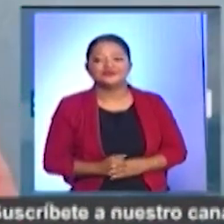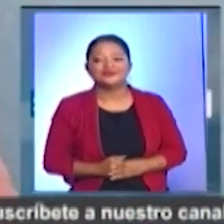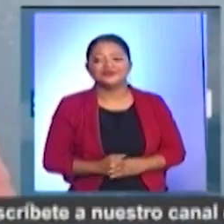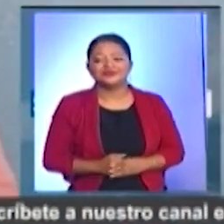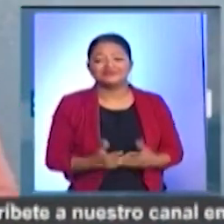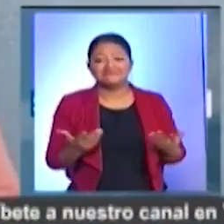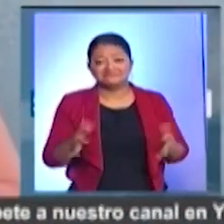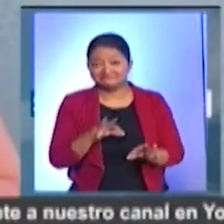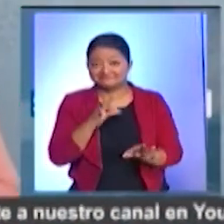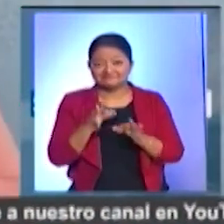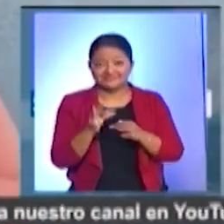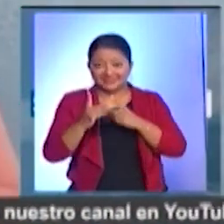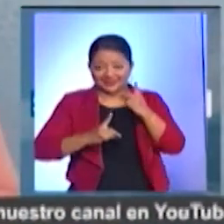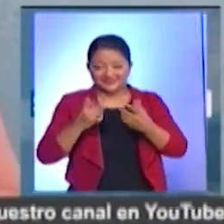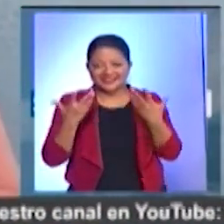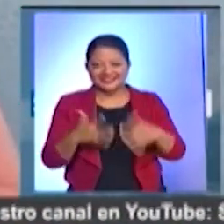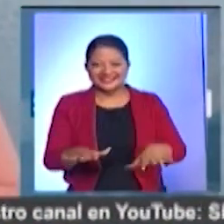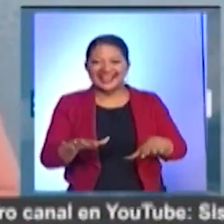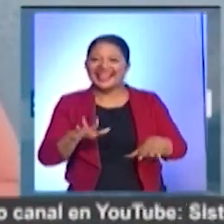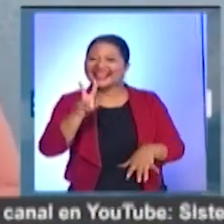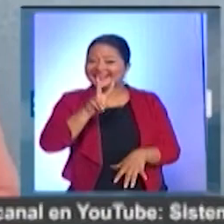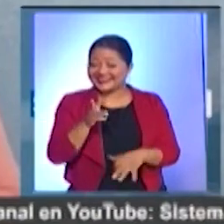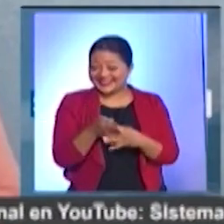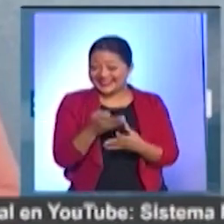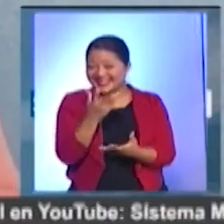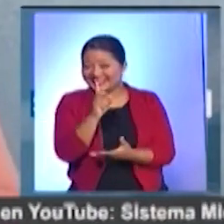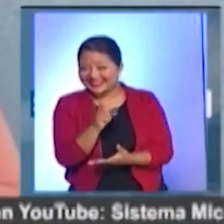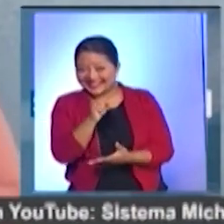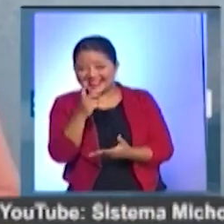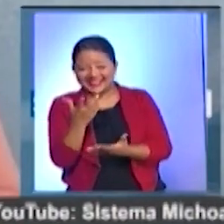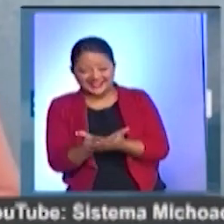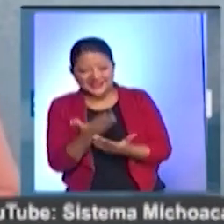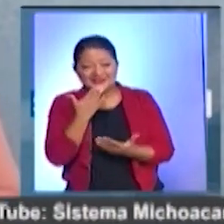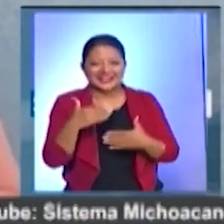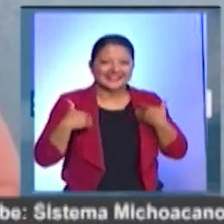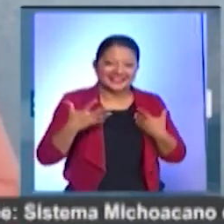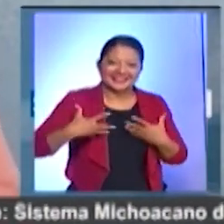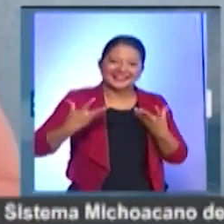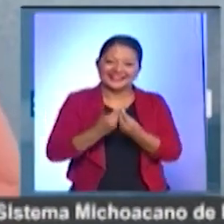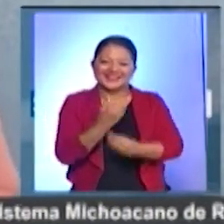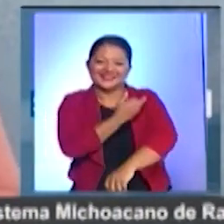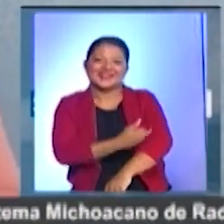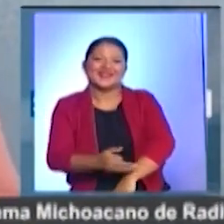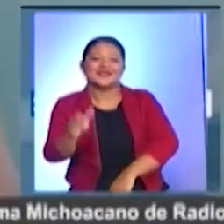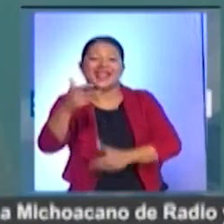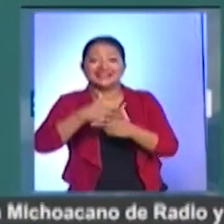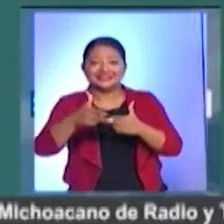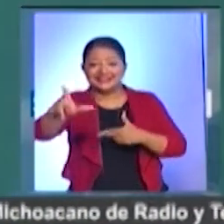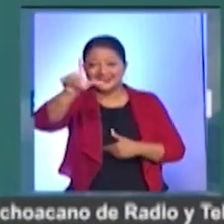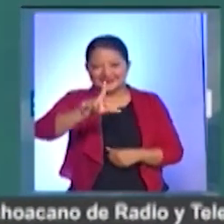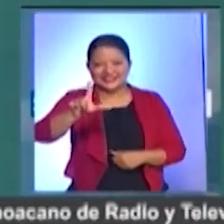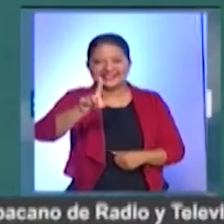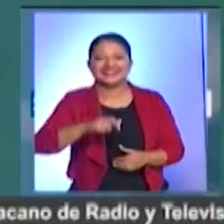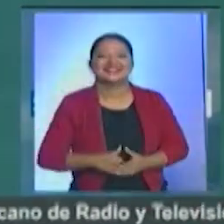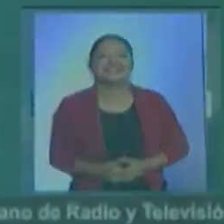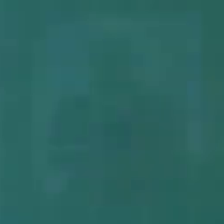esto de los deportes ya es fin de semana pase la bien disfrute a su familia hasta el lunes